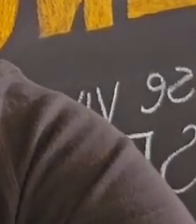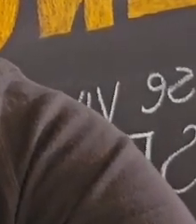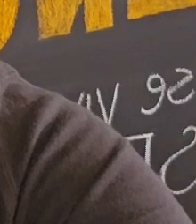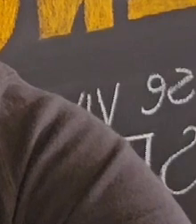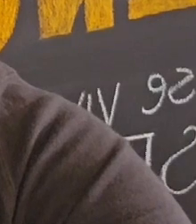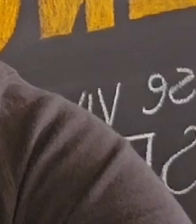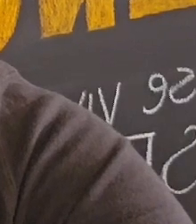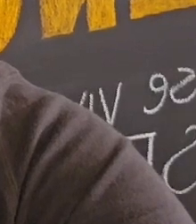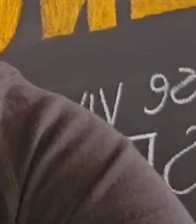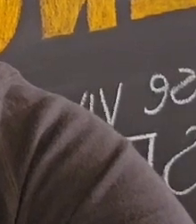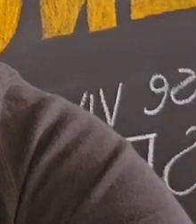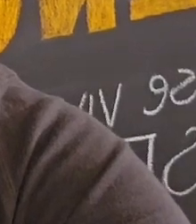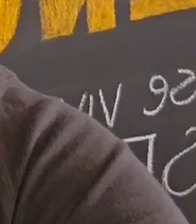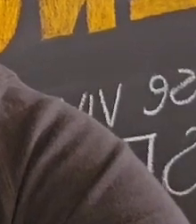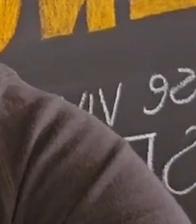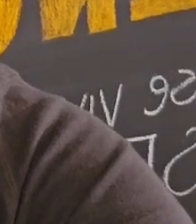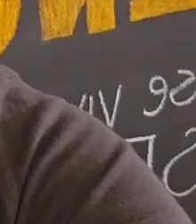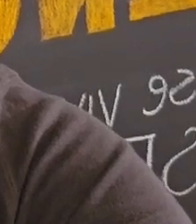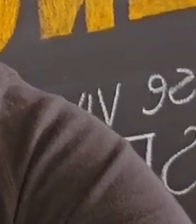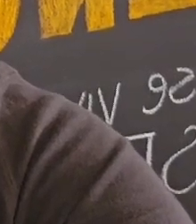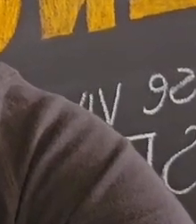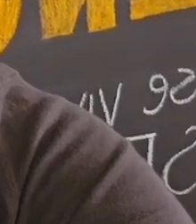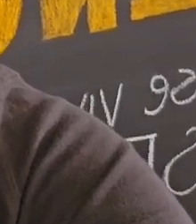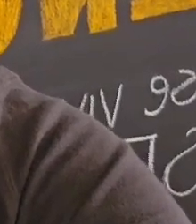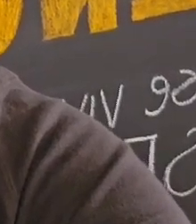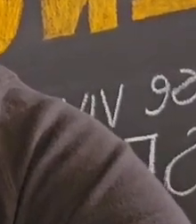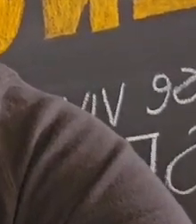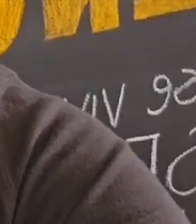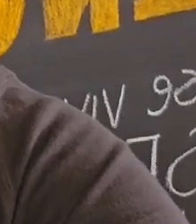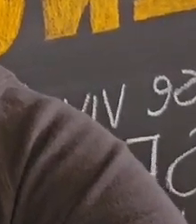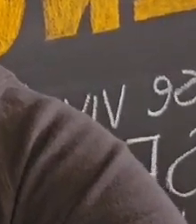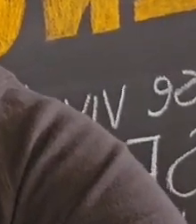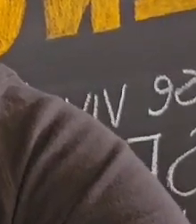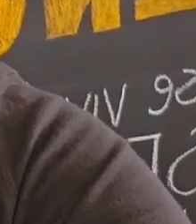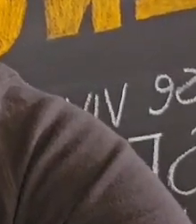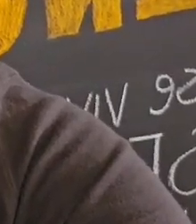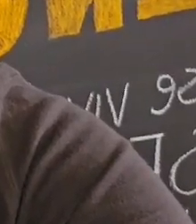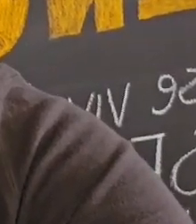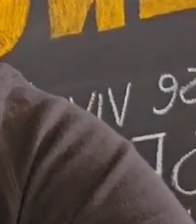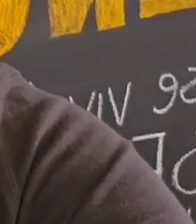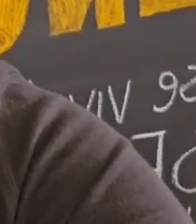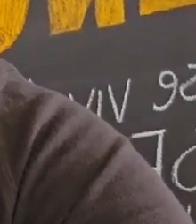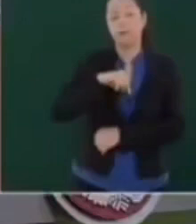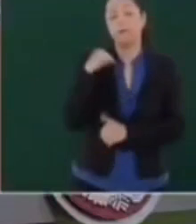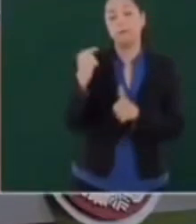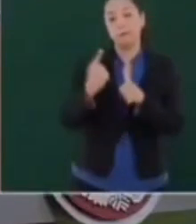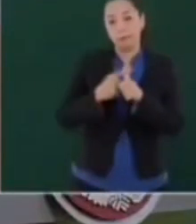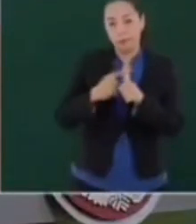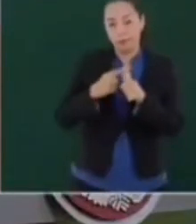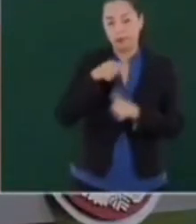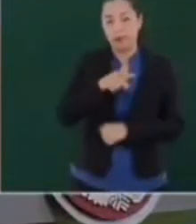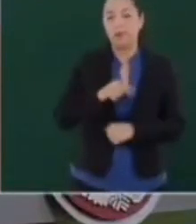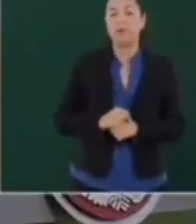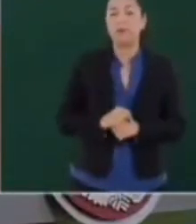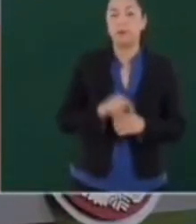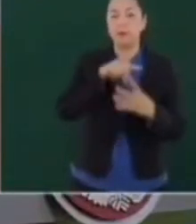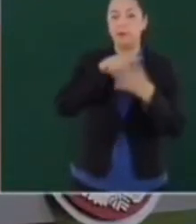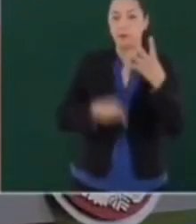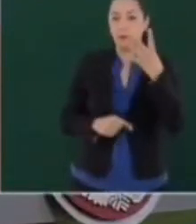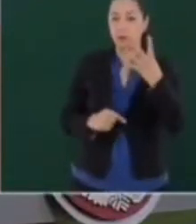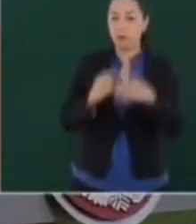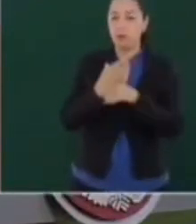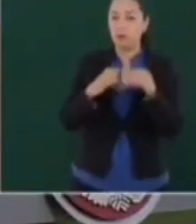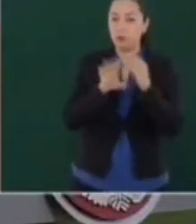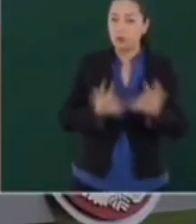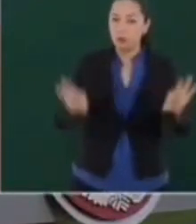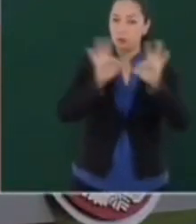heroica del cuerpo diplomático de nuestro país en Quito, que ya ha sido rescatado. Cuatro puntos importantes. No